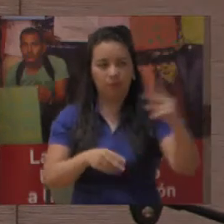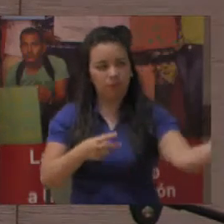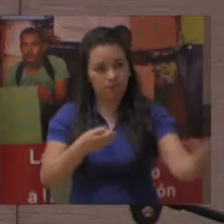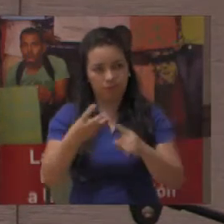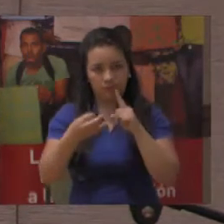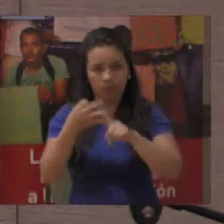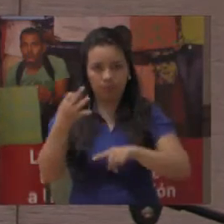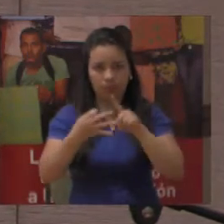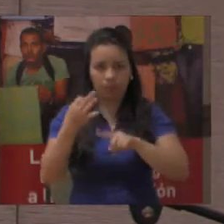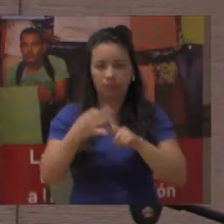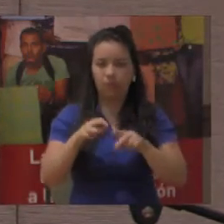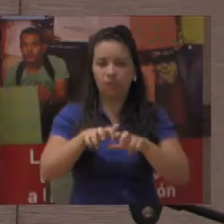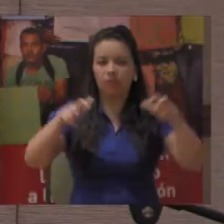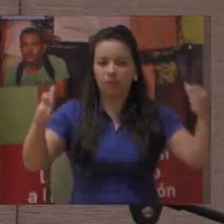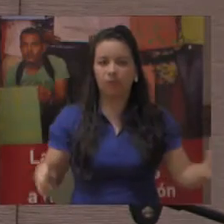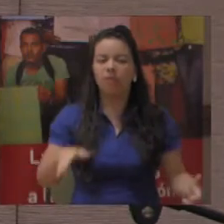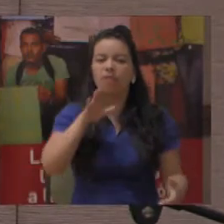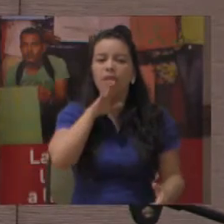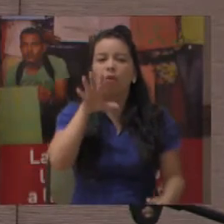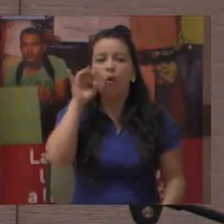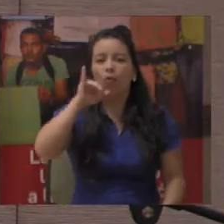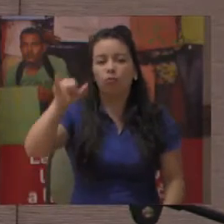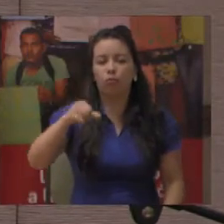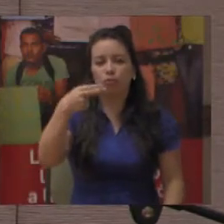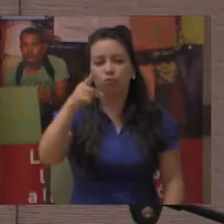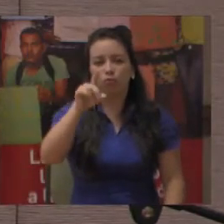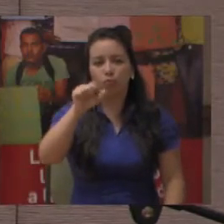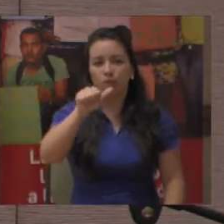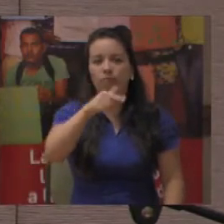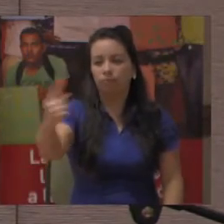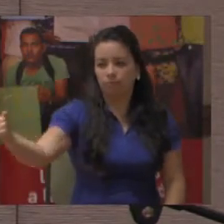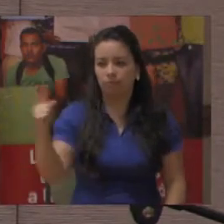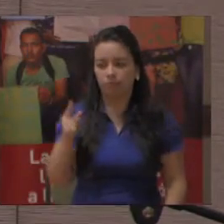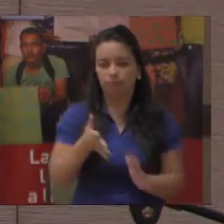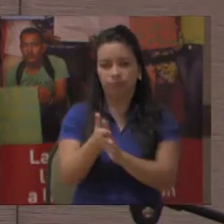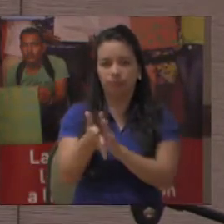moderar este panel Joshua Mitrotti, director general de la ACR.